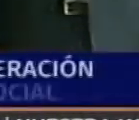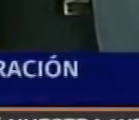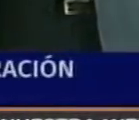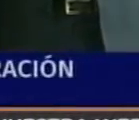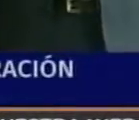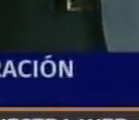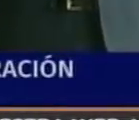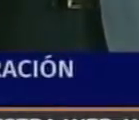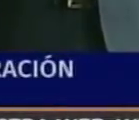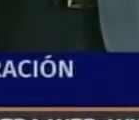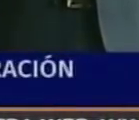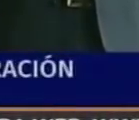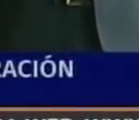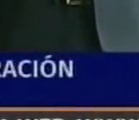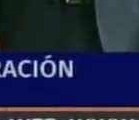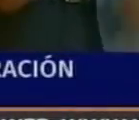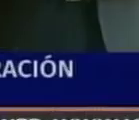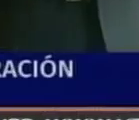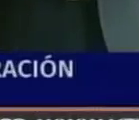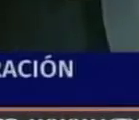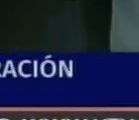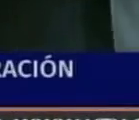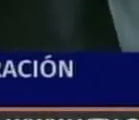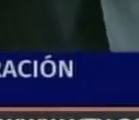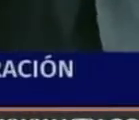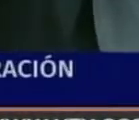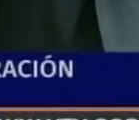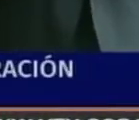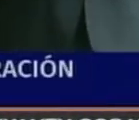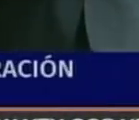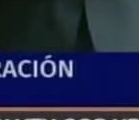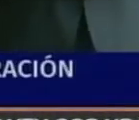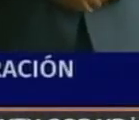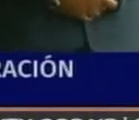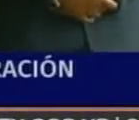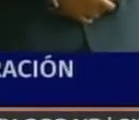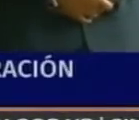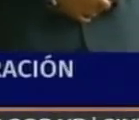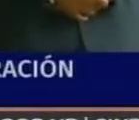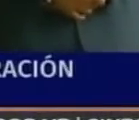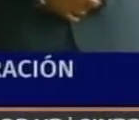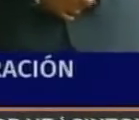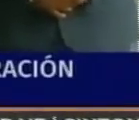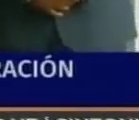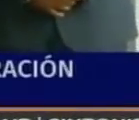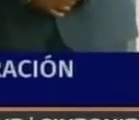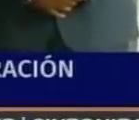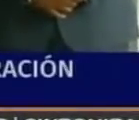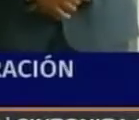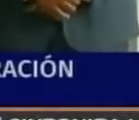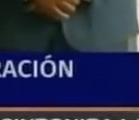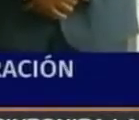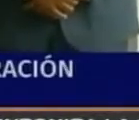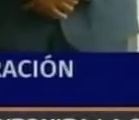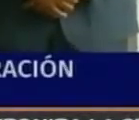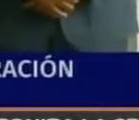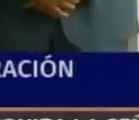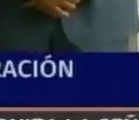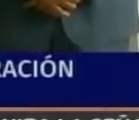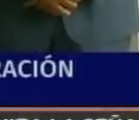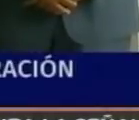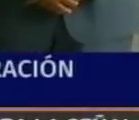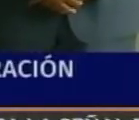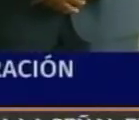presidente Nicolás Maduro en la sede de Naciones Unidas en Nueva York con el secretario general de Naciones Unidas,